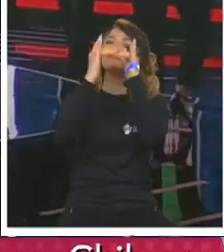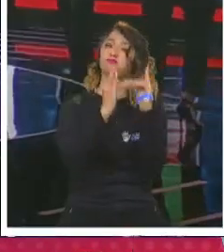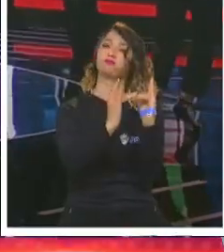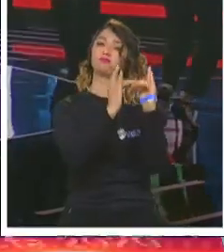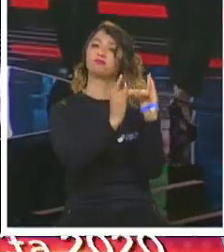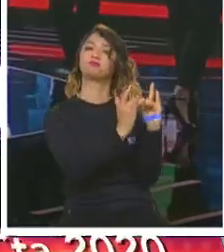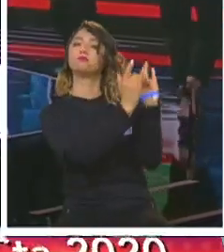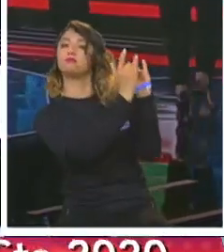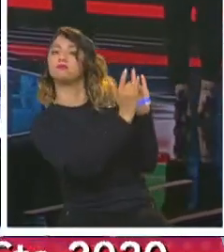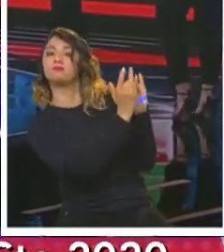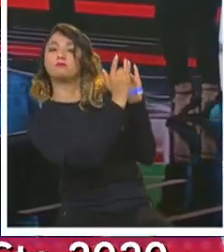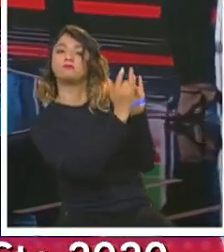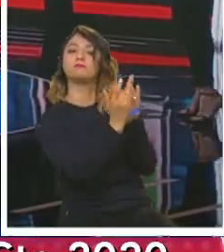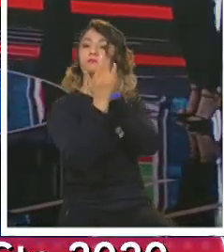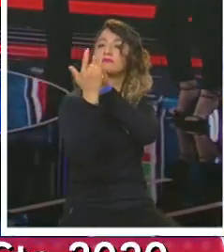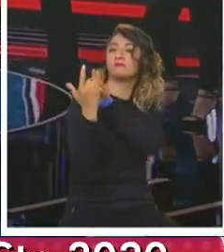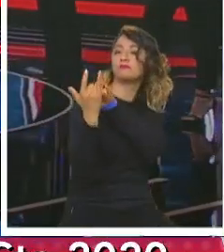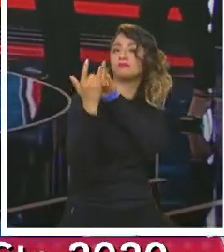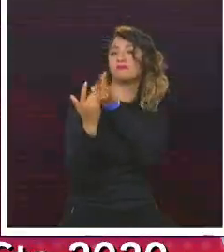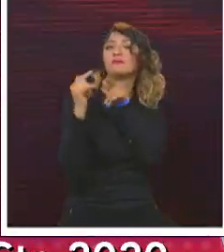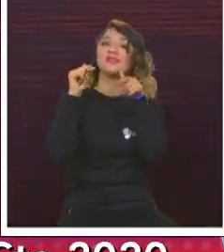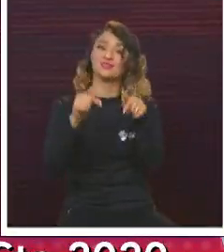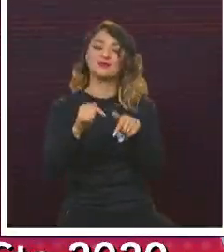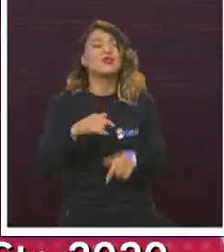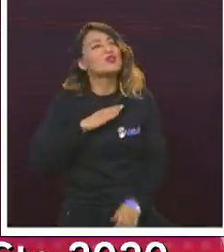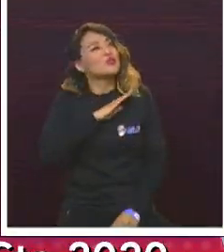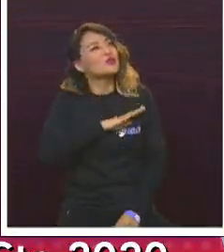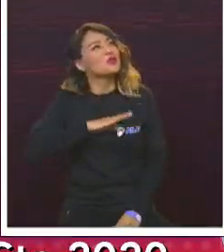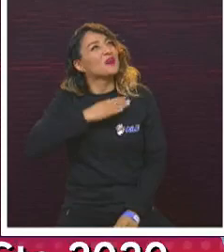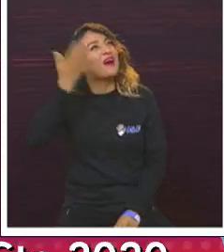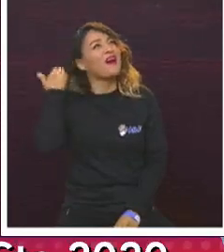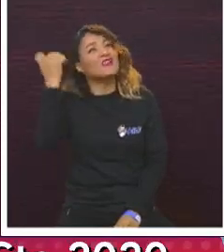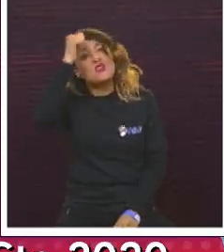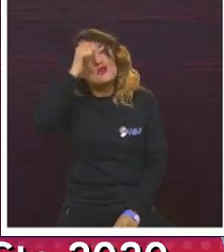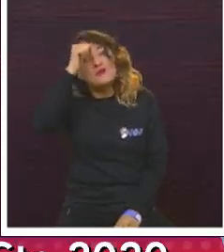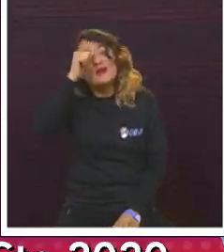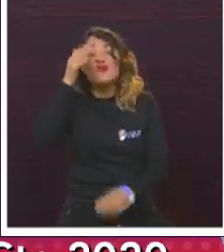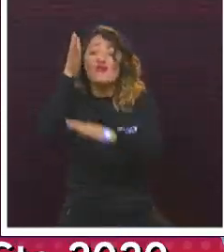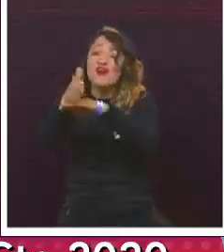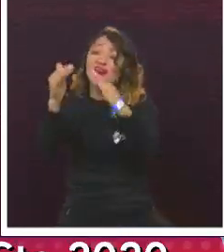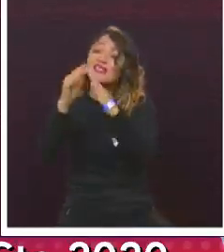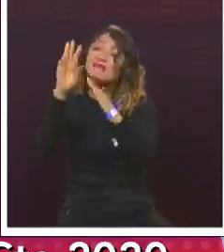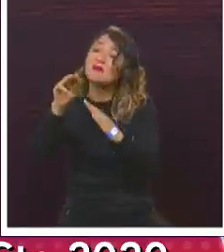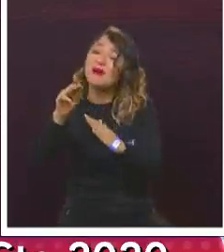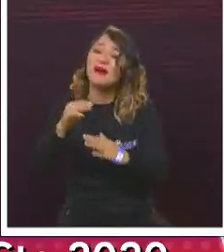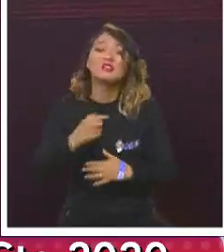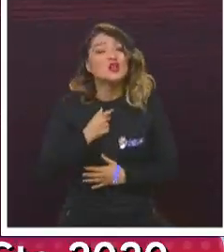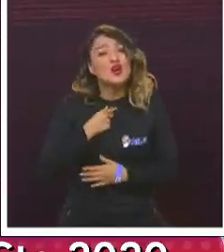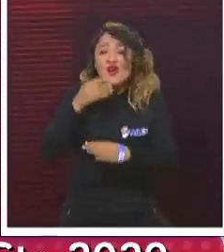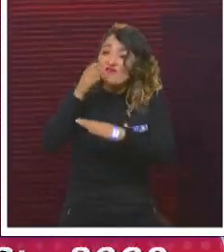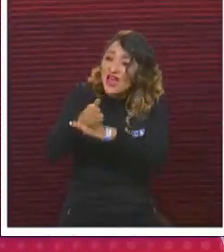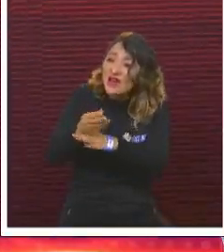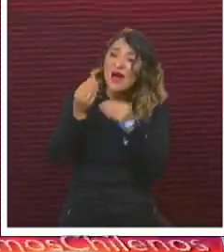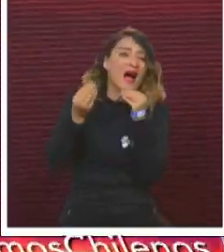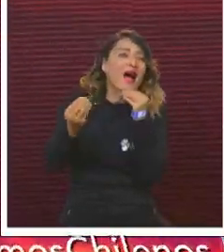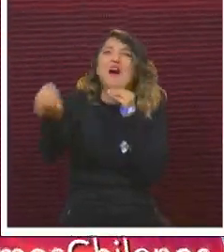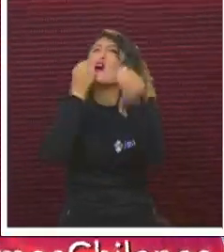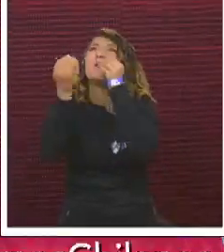Echaba de menos los domingos familiares. Ir donde mi mamá y decirle, mamá, le vengo a comer toda la despensa.